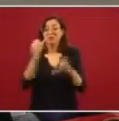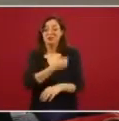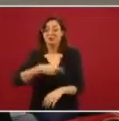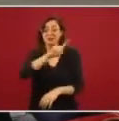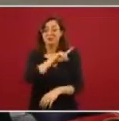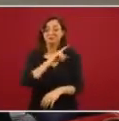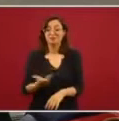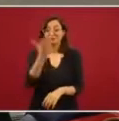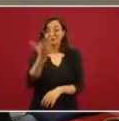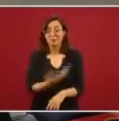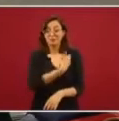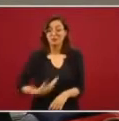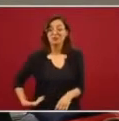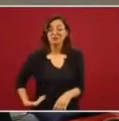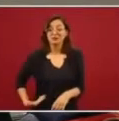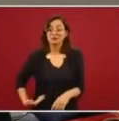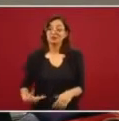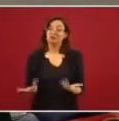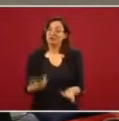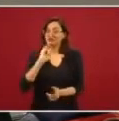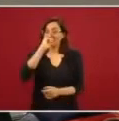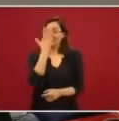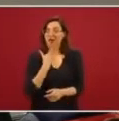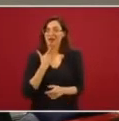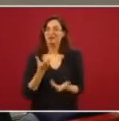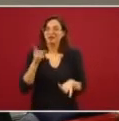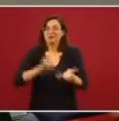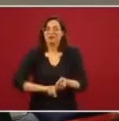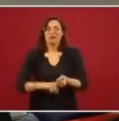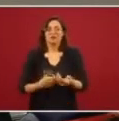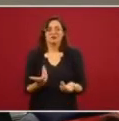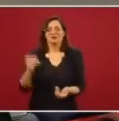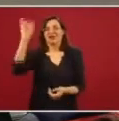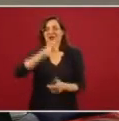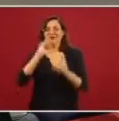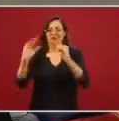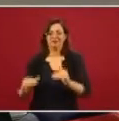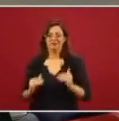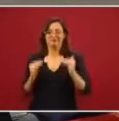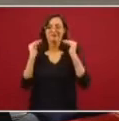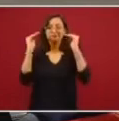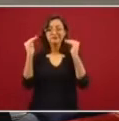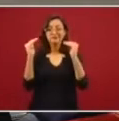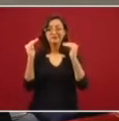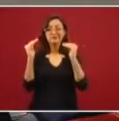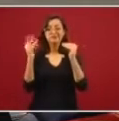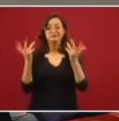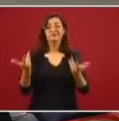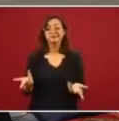es una figura crítica en un país porque es el jefe supremo de la nación y